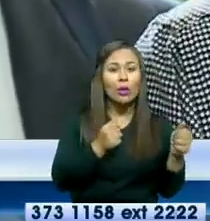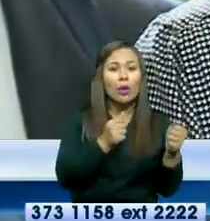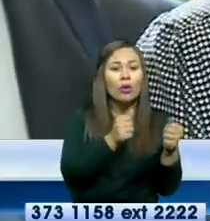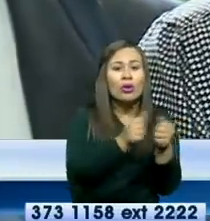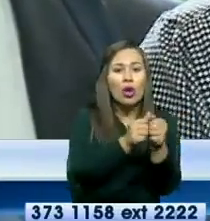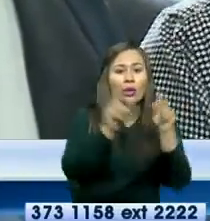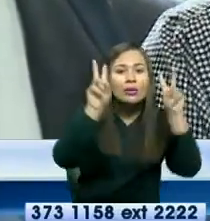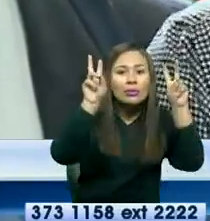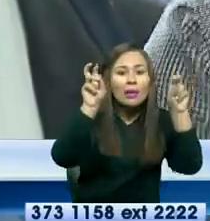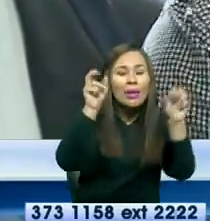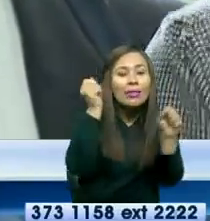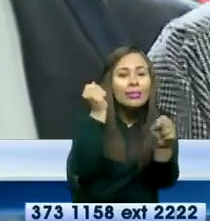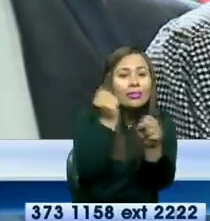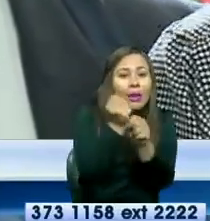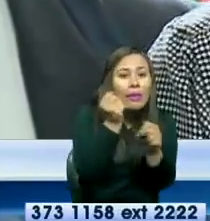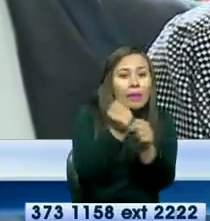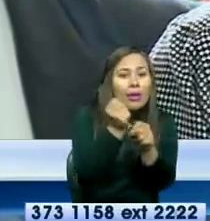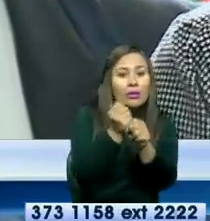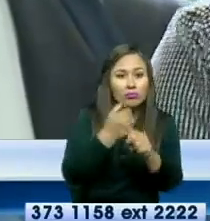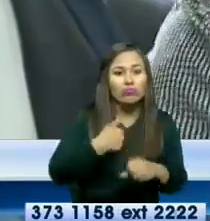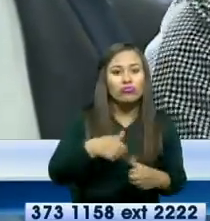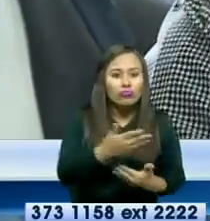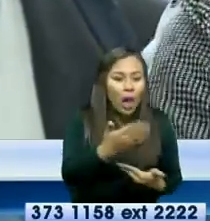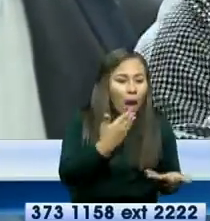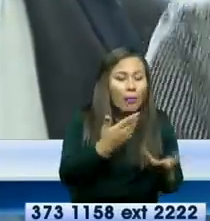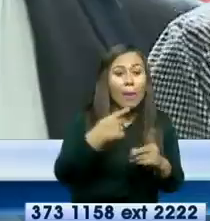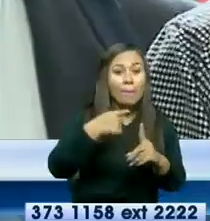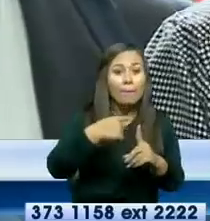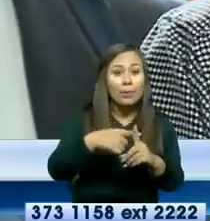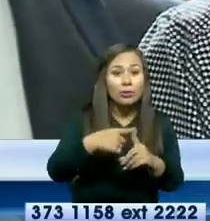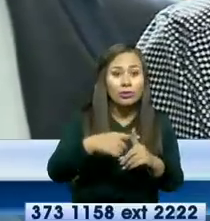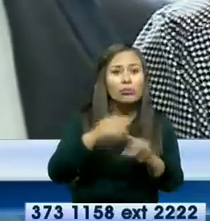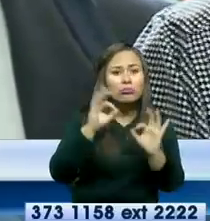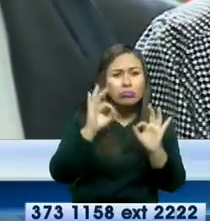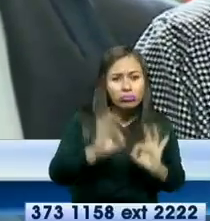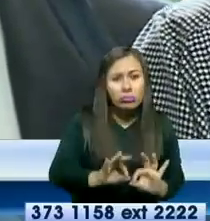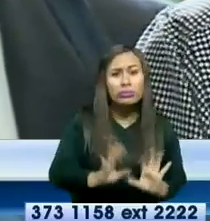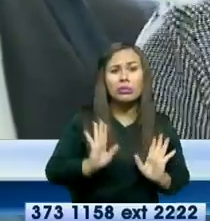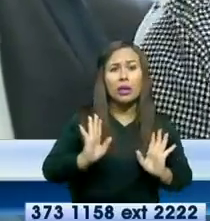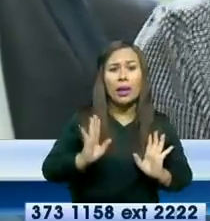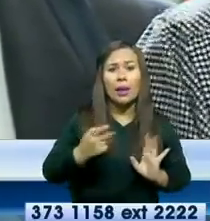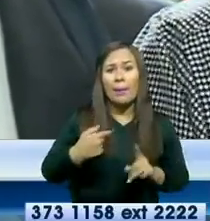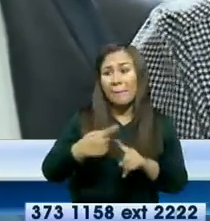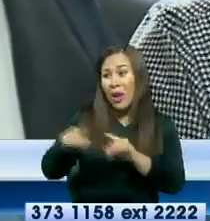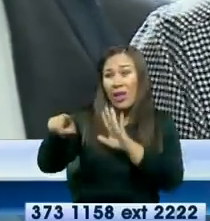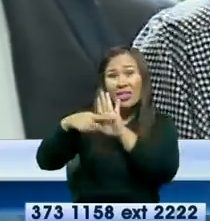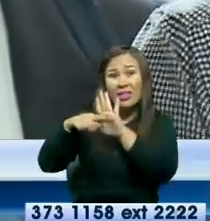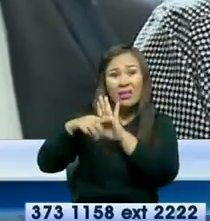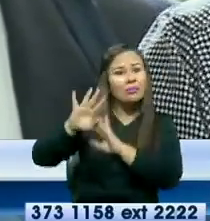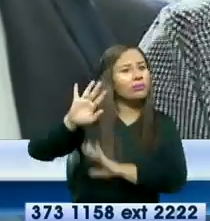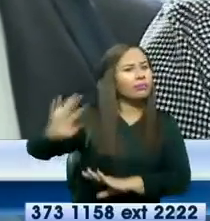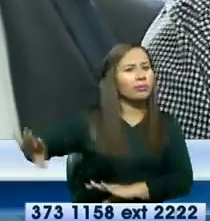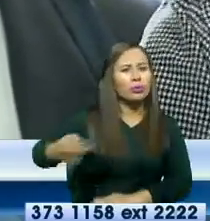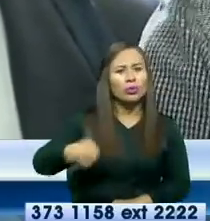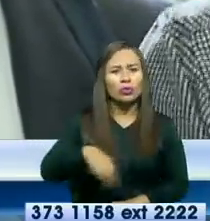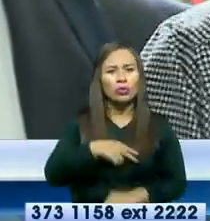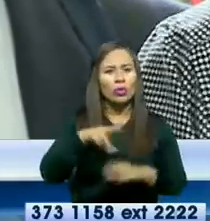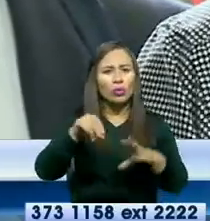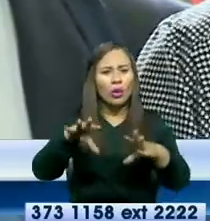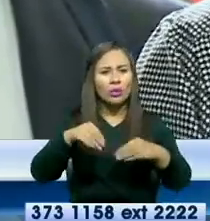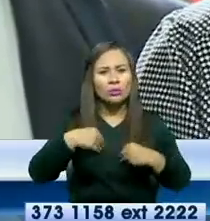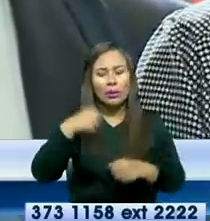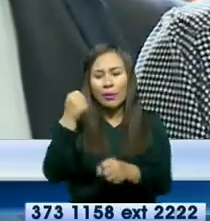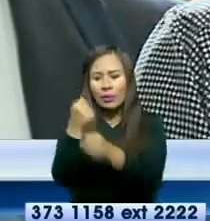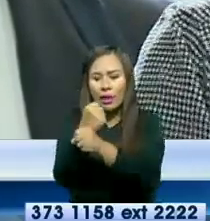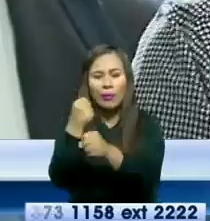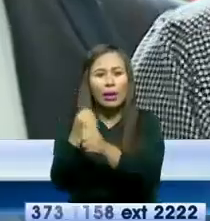planteado, saludaremos lo positivo y seremos los primeros en criticar lo negativo, lo que vaya en contra de los trabajadores y los pueblos.